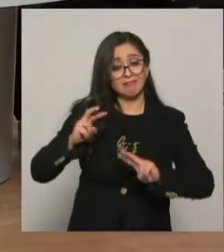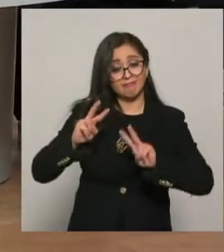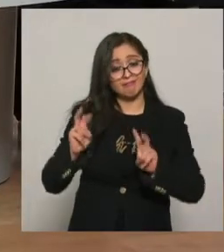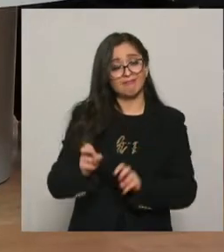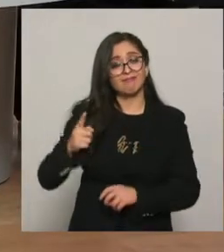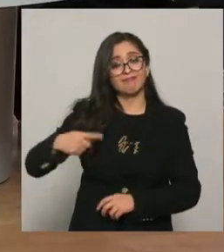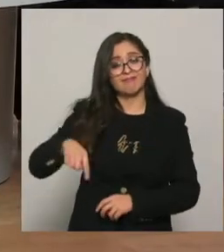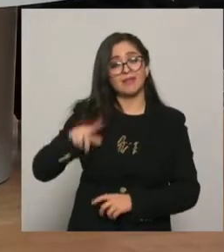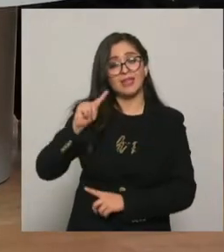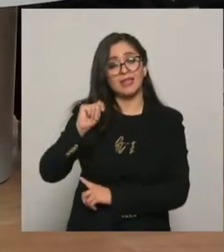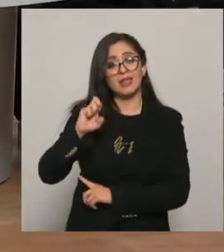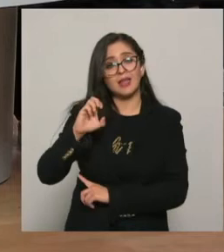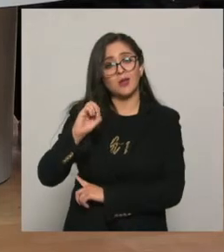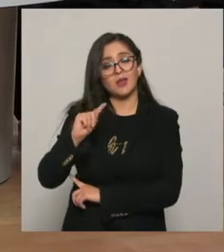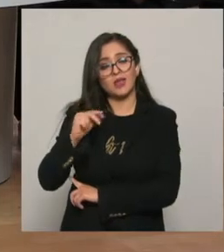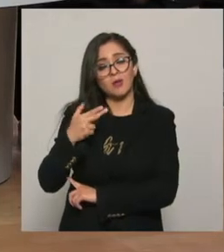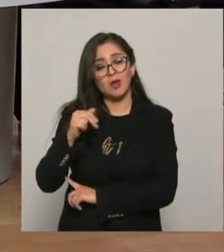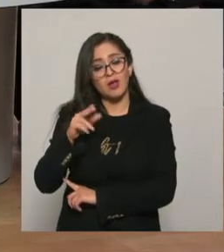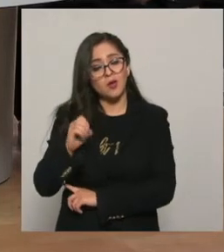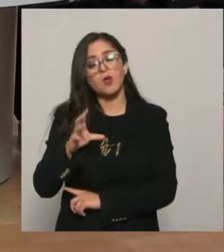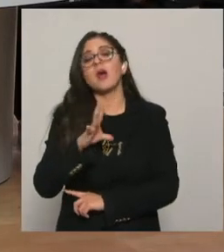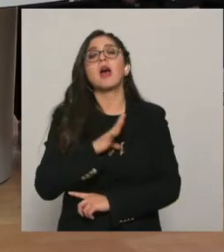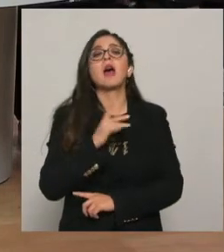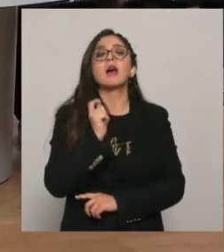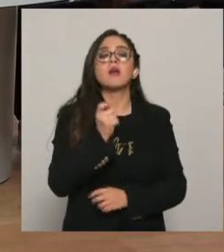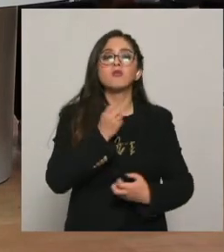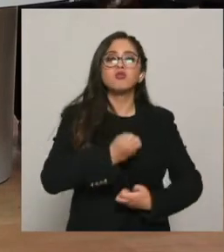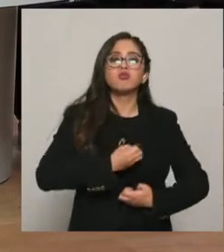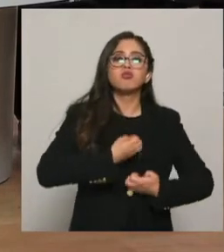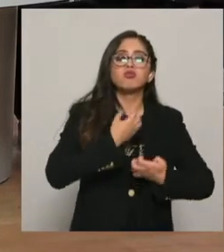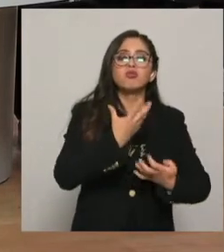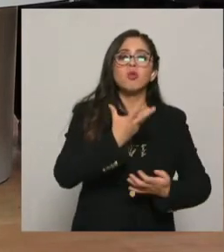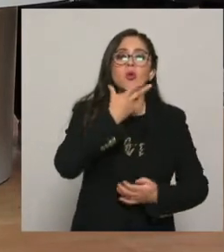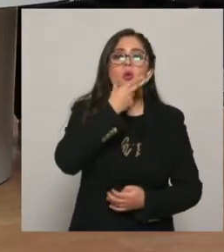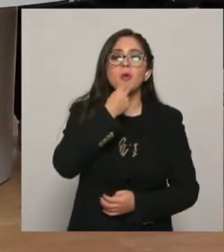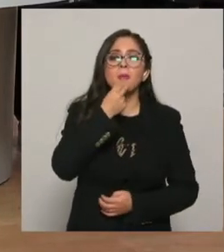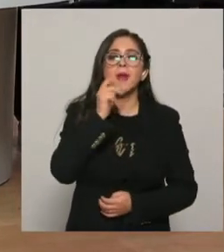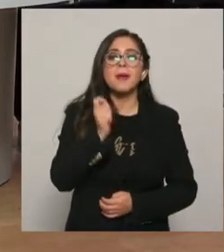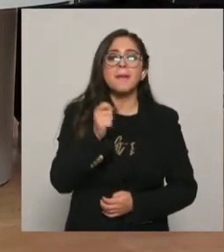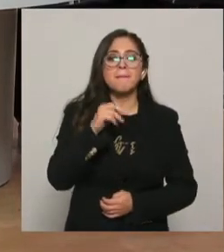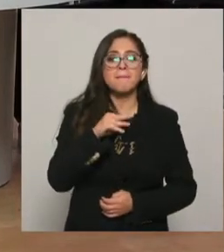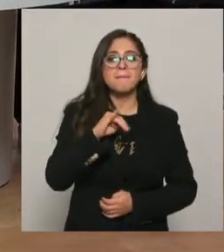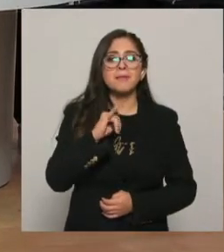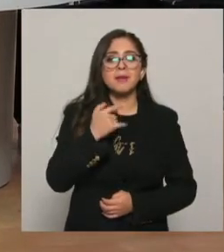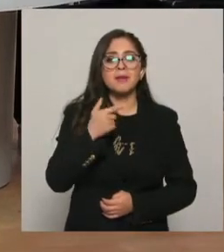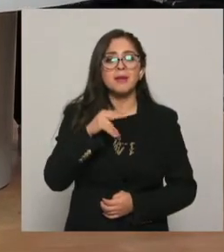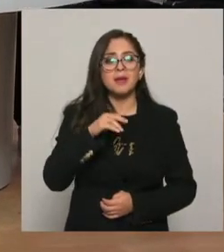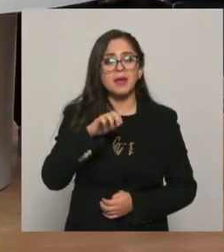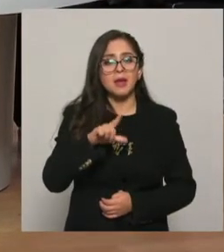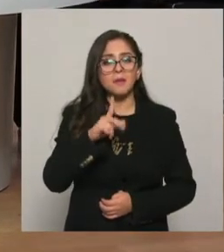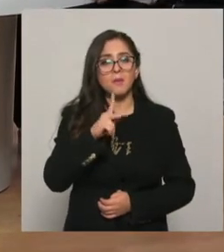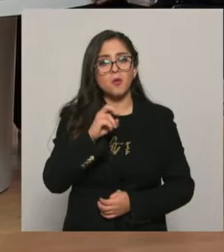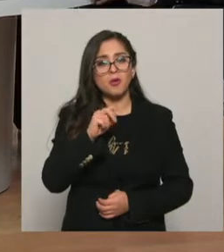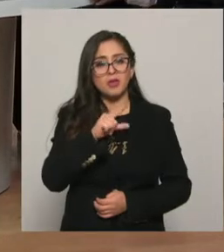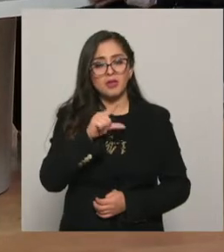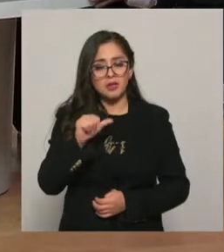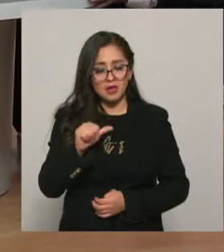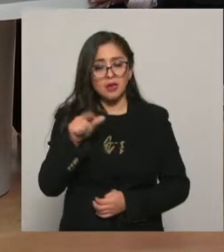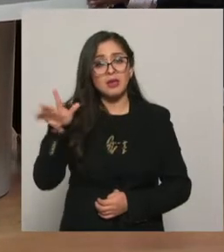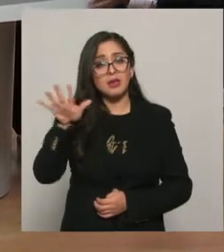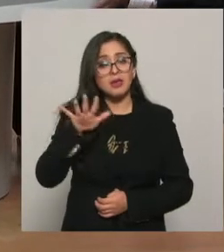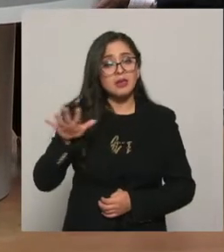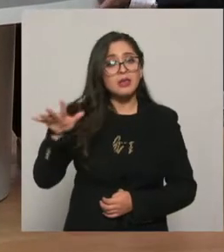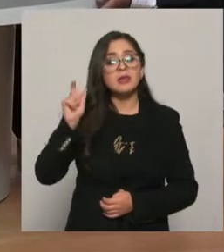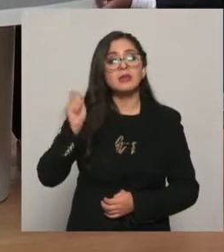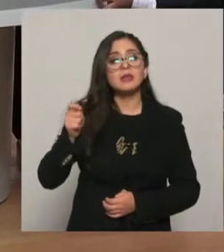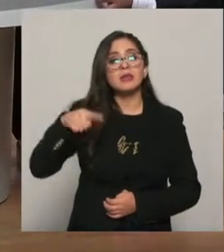sabe sus autores y otros poemas sí se tiene registro, La mayor parte ¿no? son del maestro Miguel León Portilla, que por cierto, Ay, sí. en Santana Tlacotenco, la